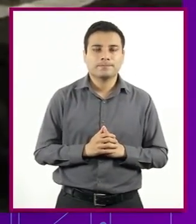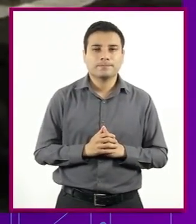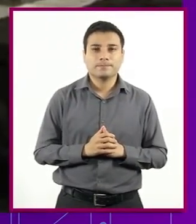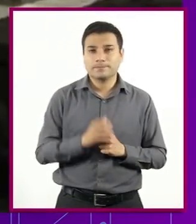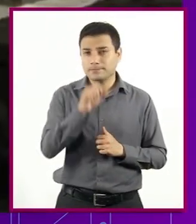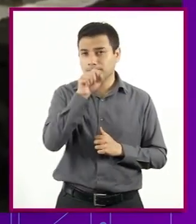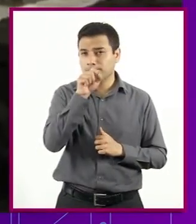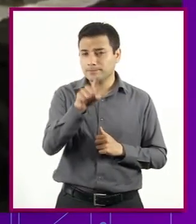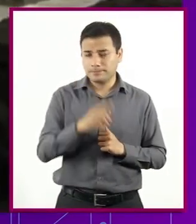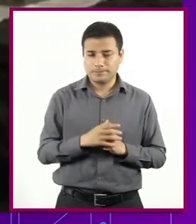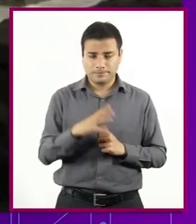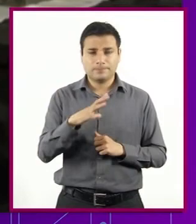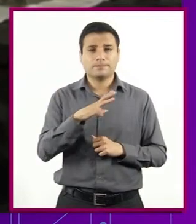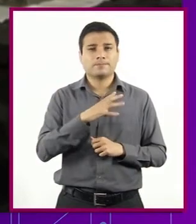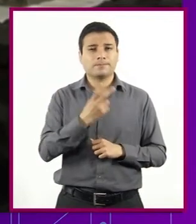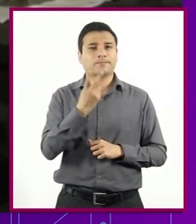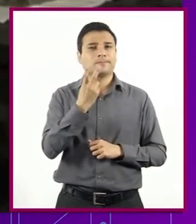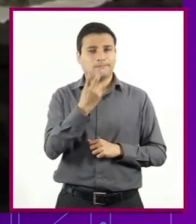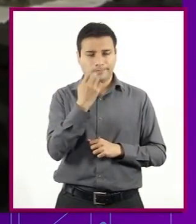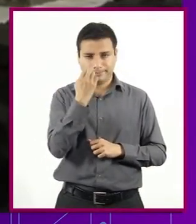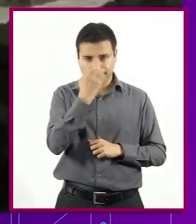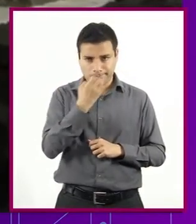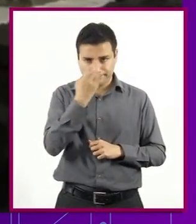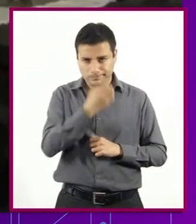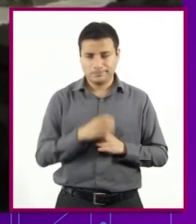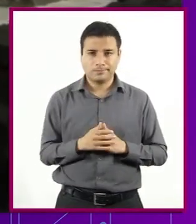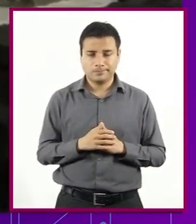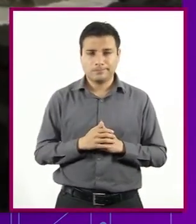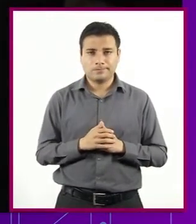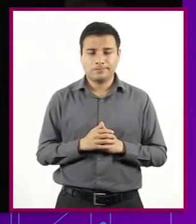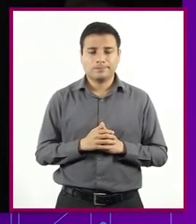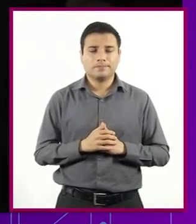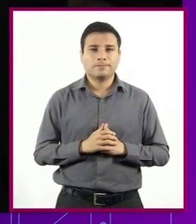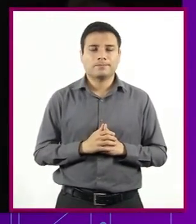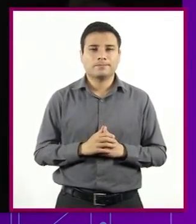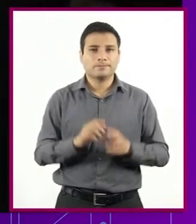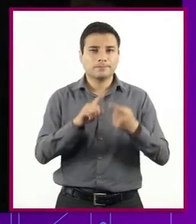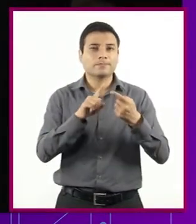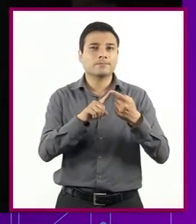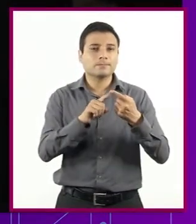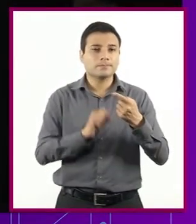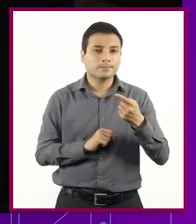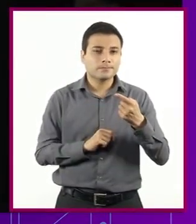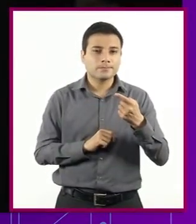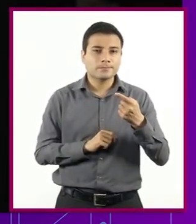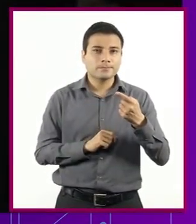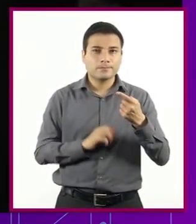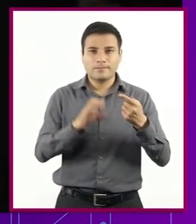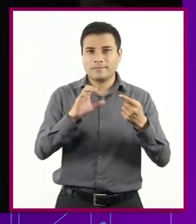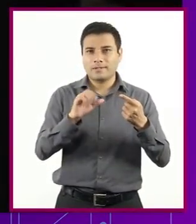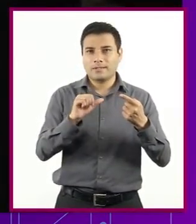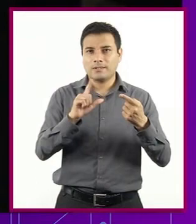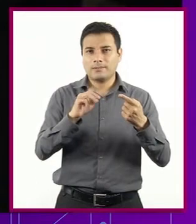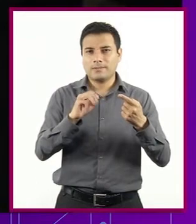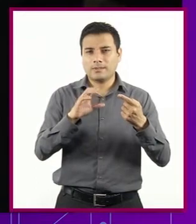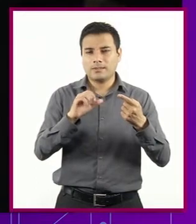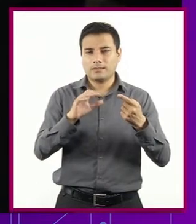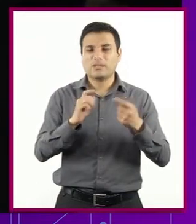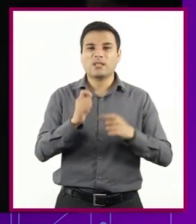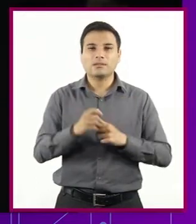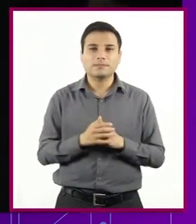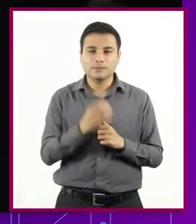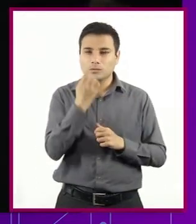Había dos instituciones educativas entre los mexicas. Una era el Calmecac, que se encontraba